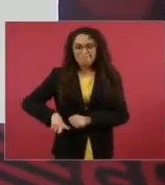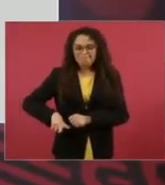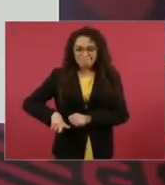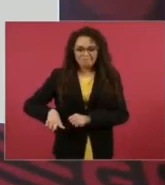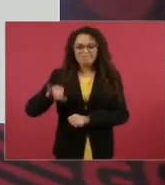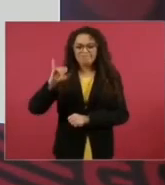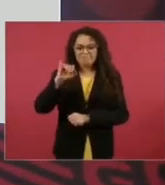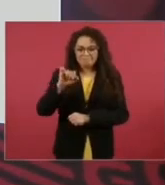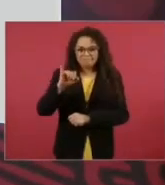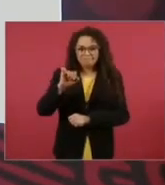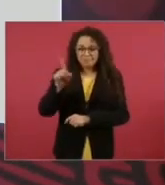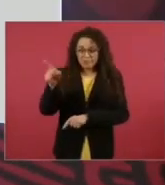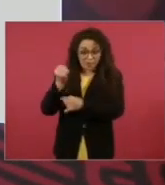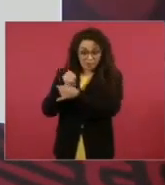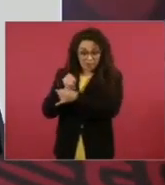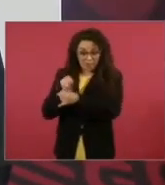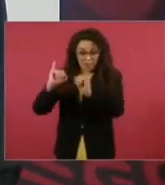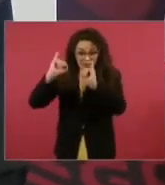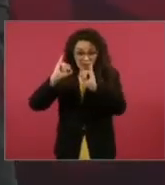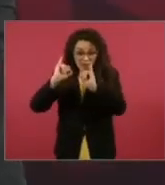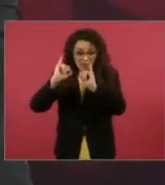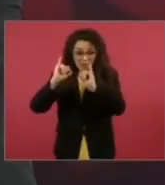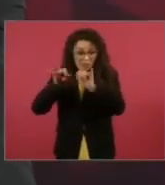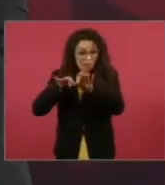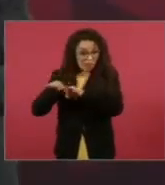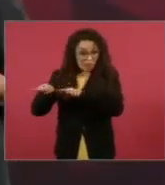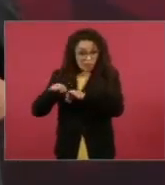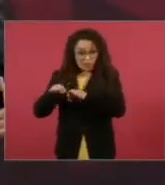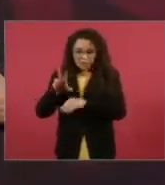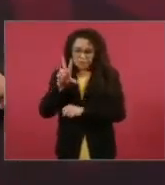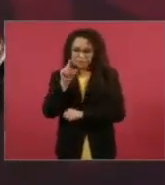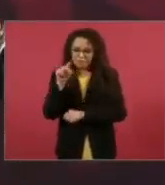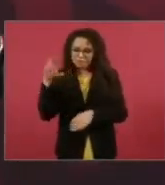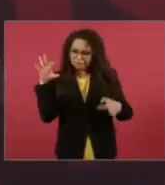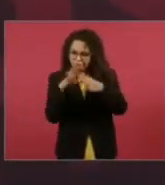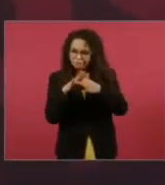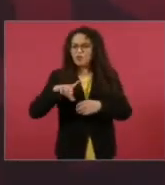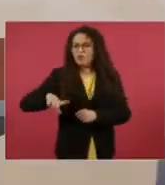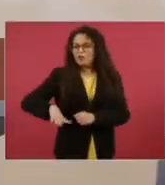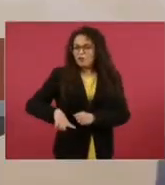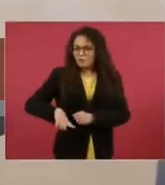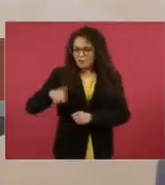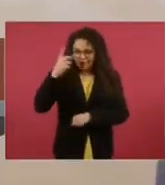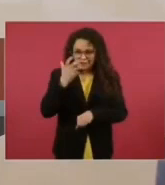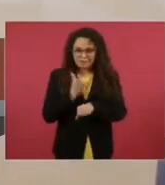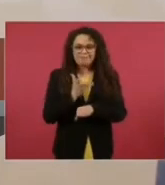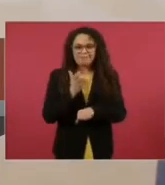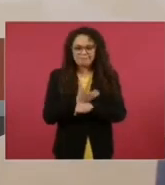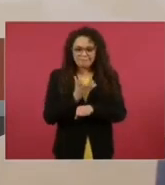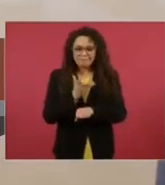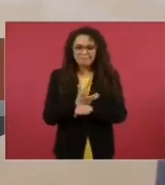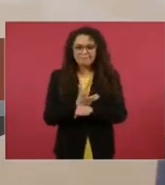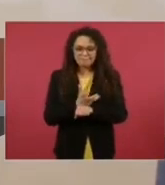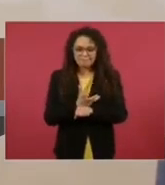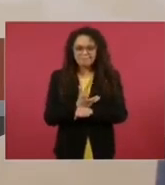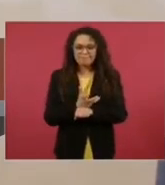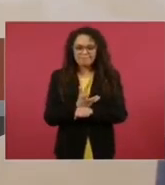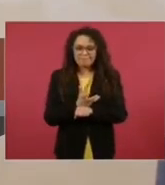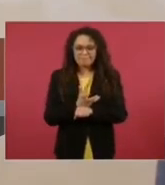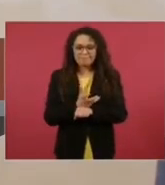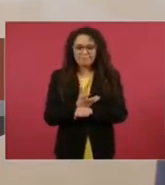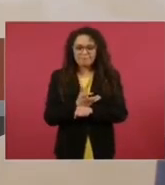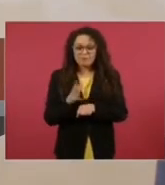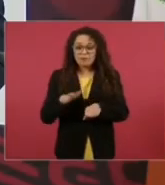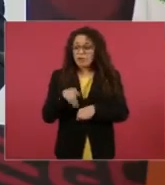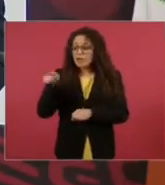le mandó al periodista Tim Golden. Y Tim Golden ni se ha pronunciado a favor, porque sabe que